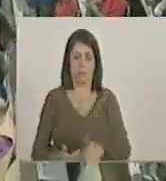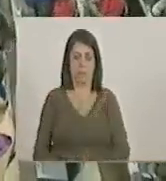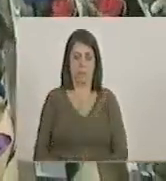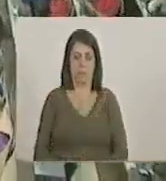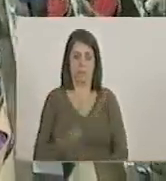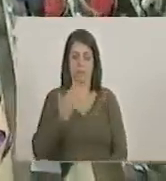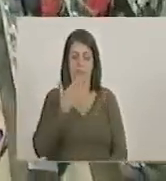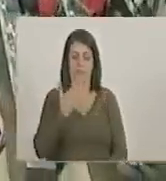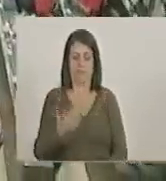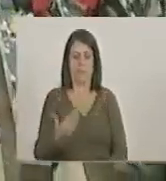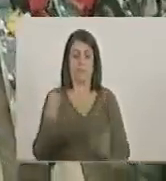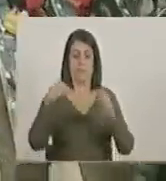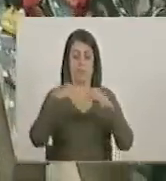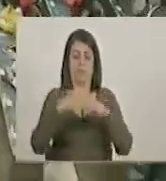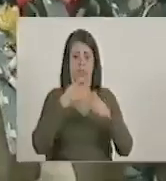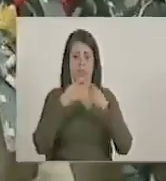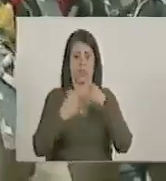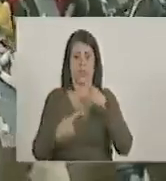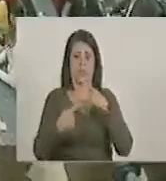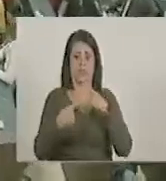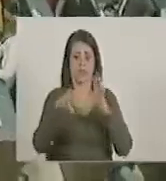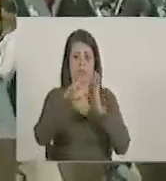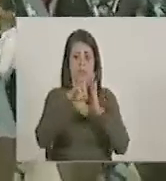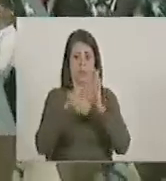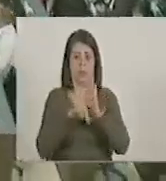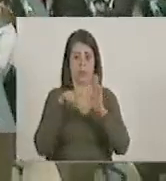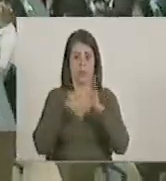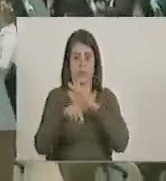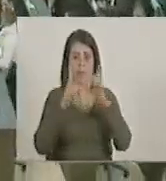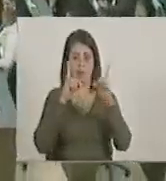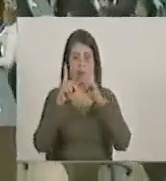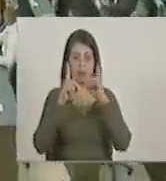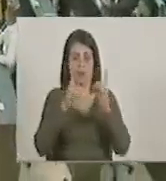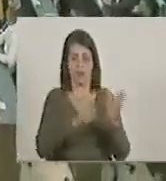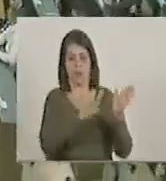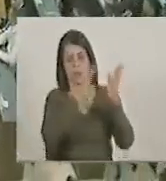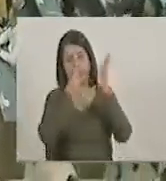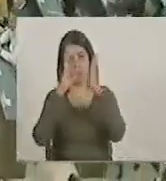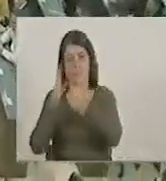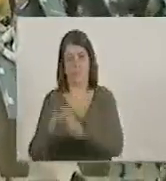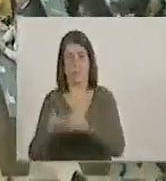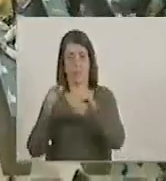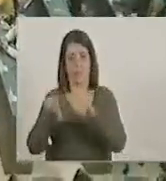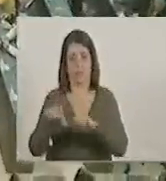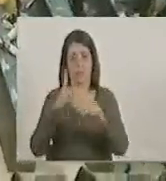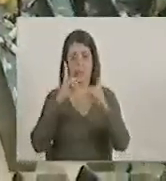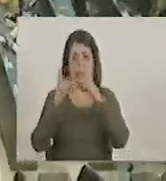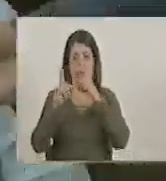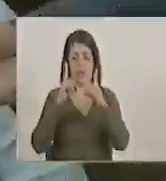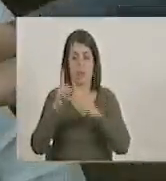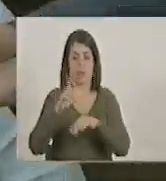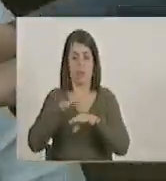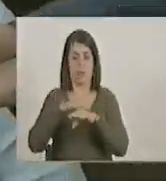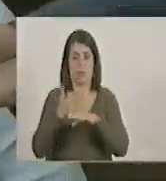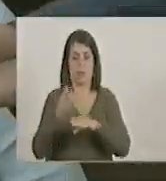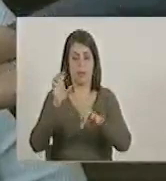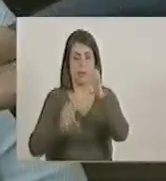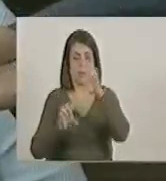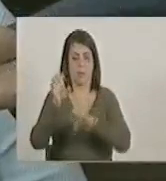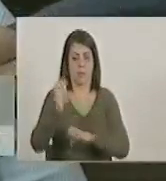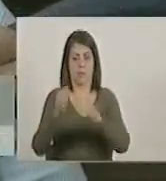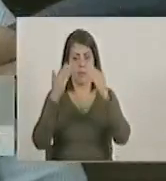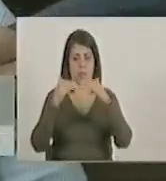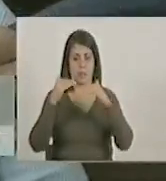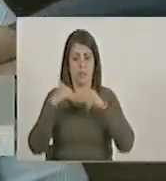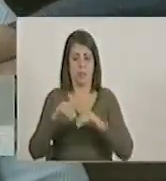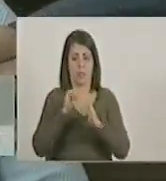vicepresidente, solicito, de acuerdo a lo establecido en el reglamento interior y de debates, el diferimiento de la discusión para revisión de los